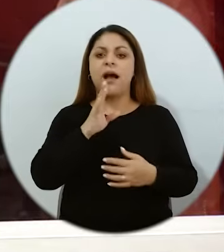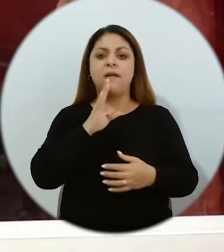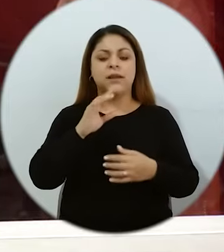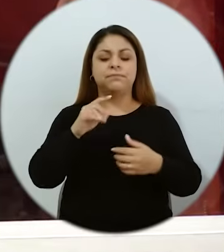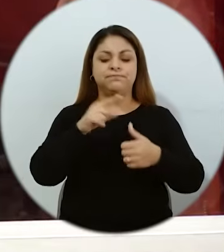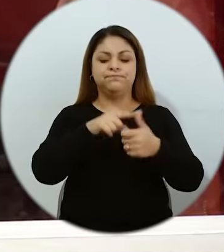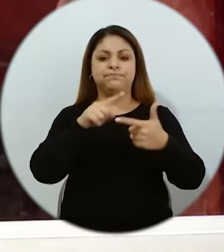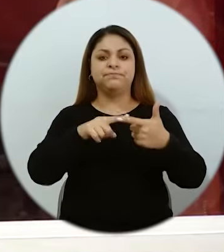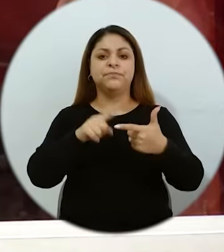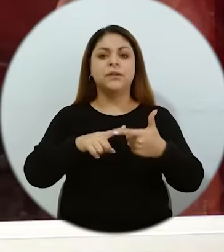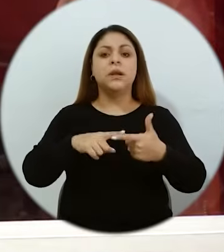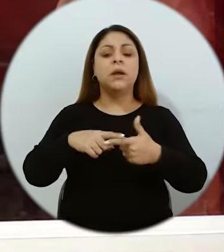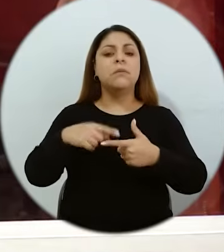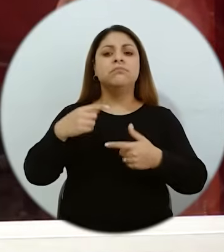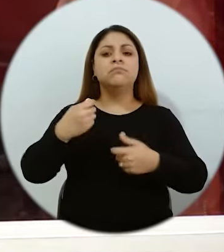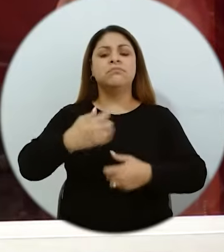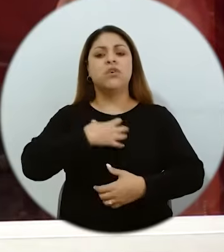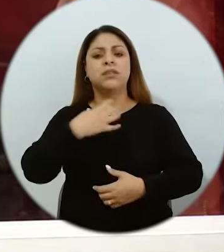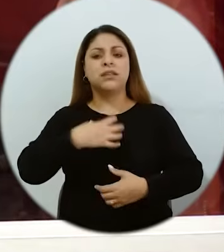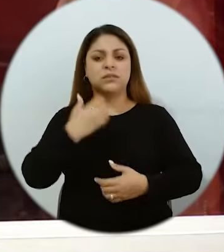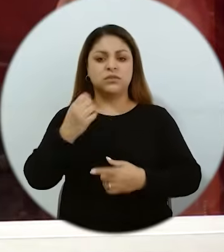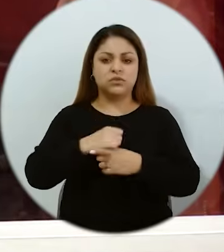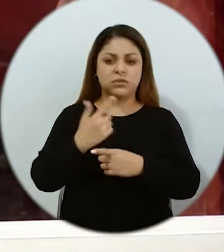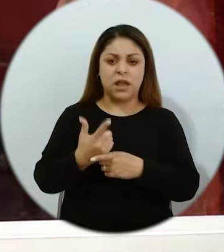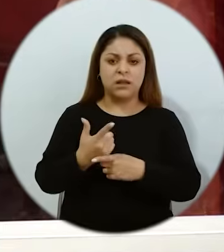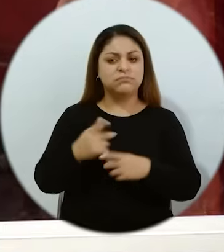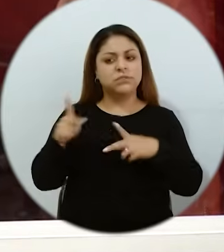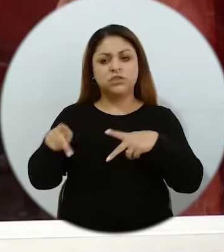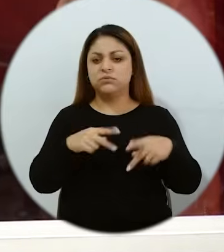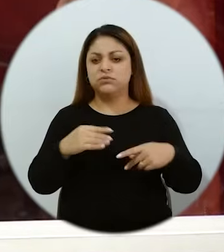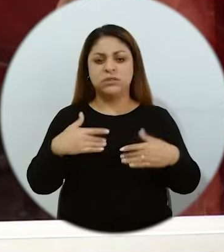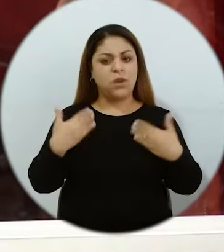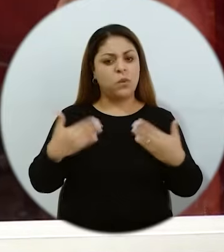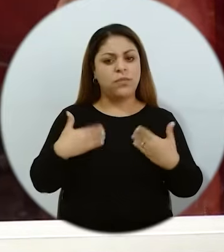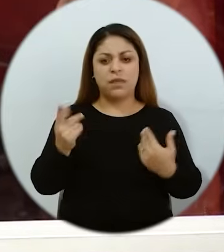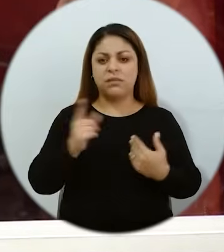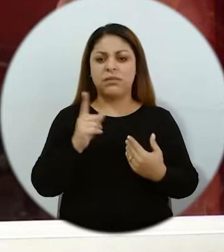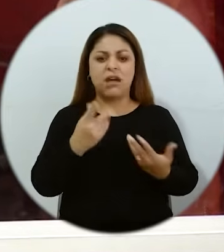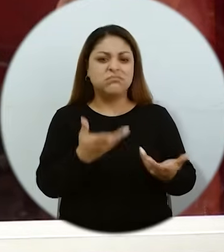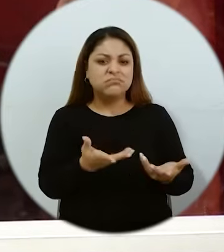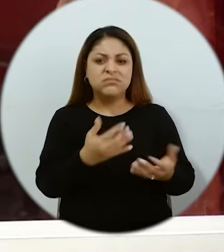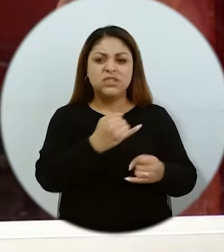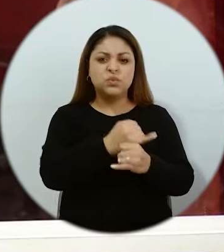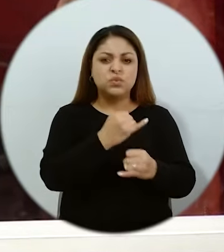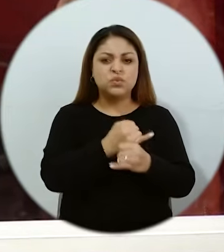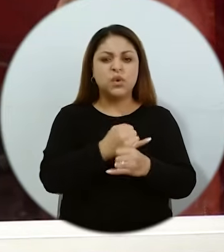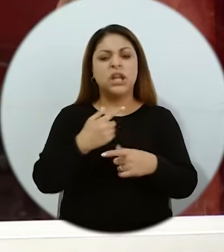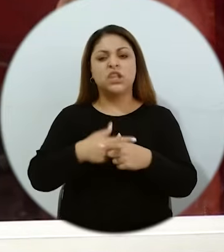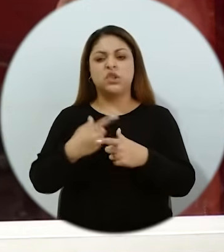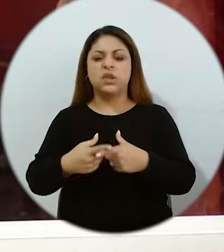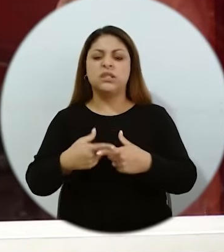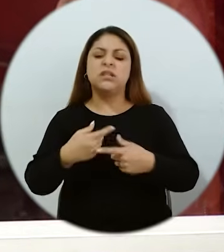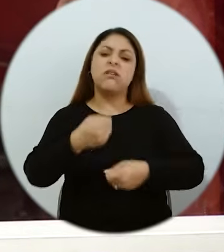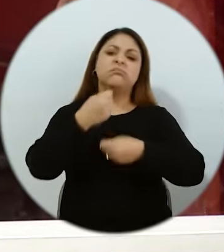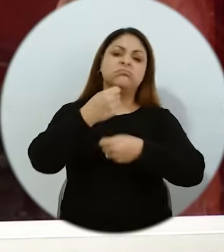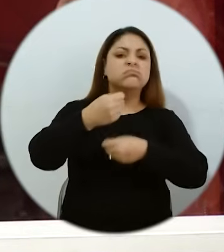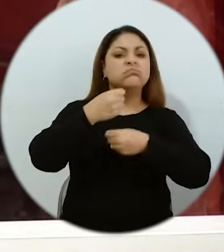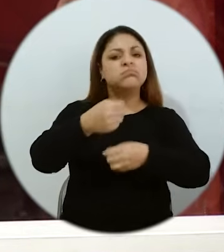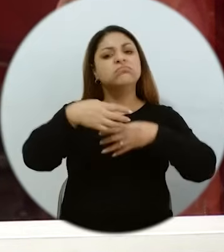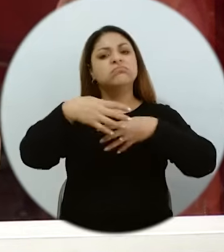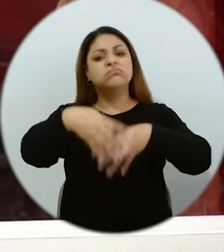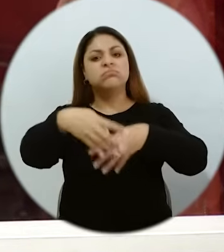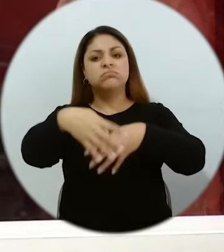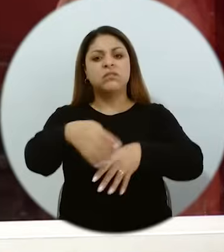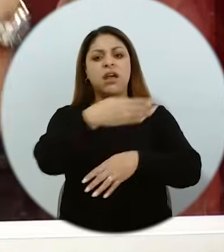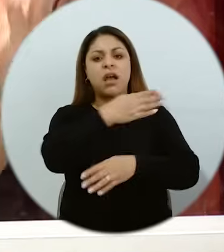la protesta social, del descontento que tiene la ciudadanía con la respuesta de la institución. Entonces organiza marchas frente a la